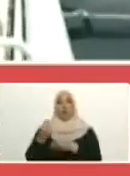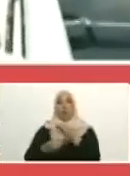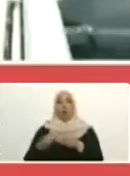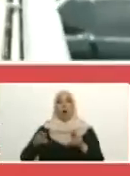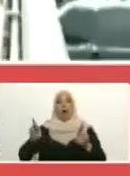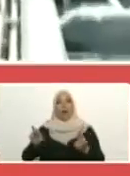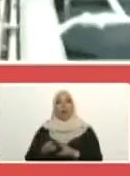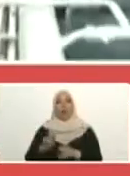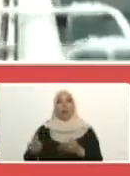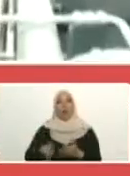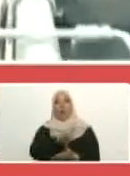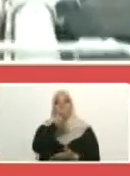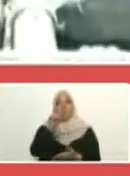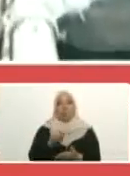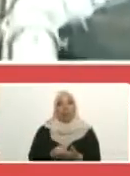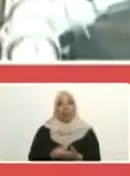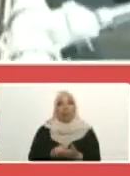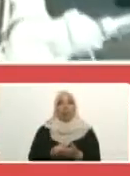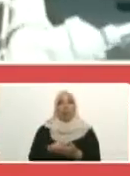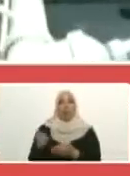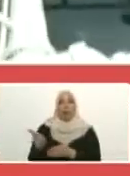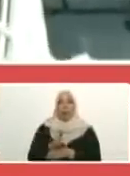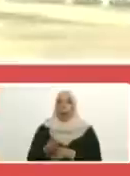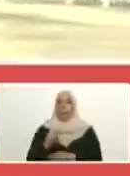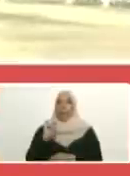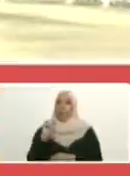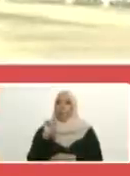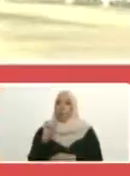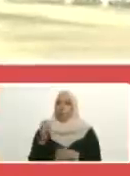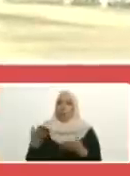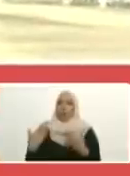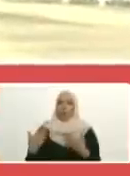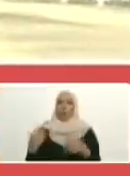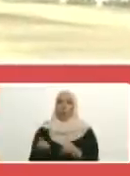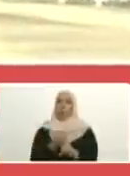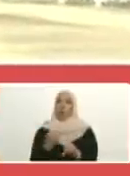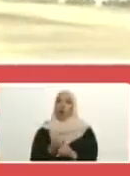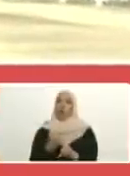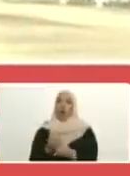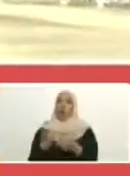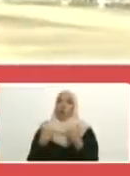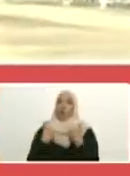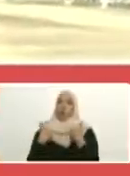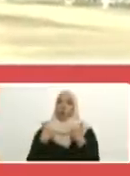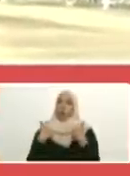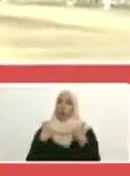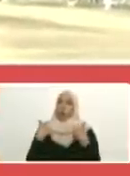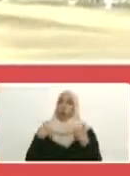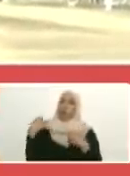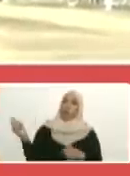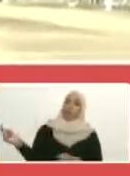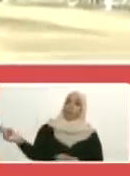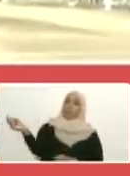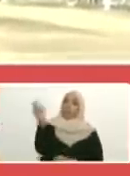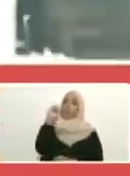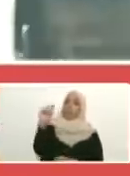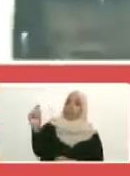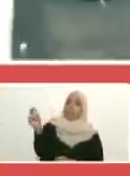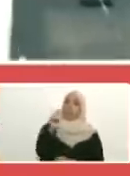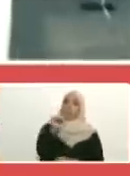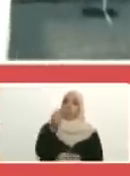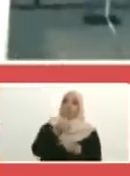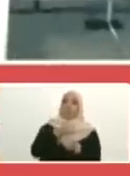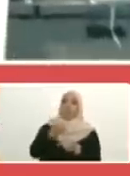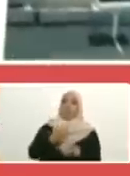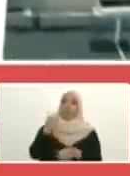resumen completo en breves minutos de todo un trabajo intenso que lleva meses de recuperación de